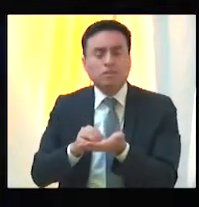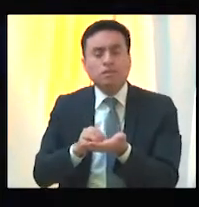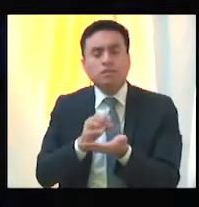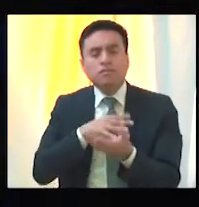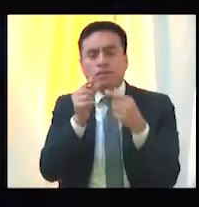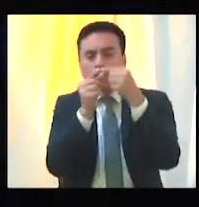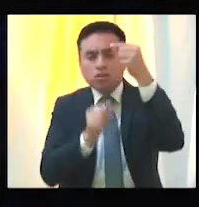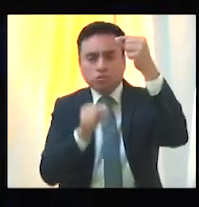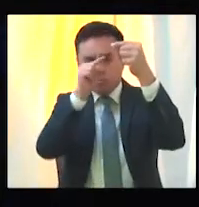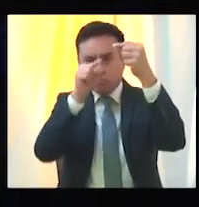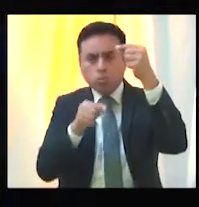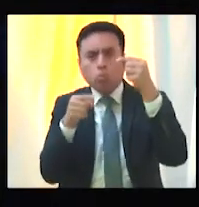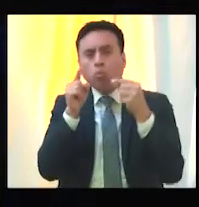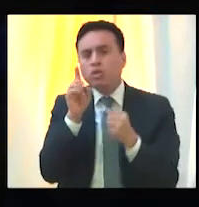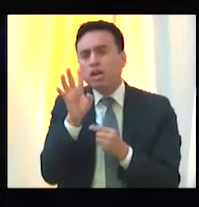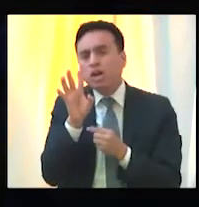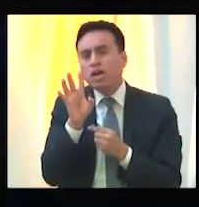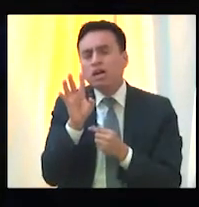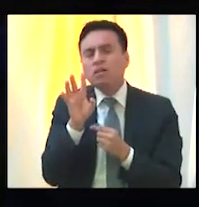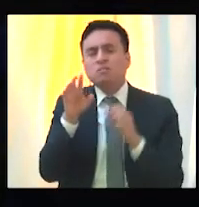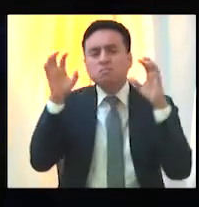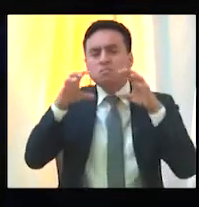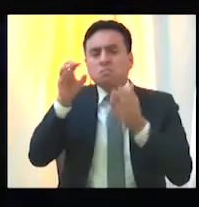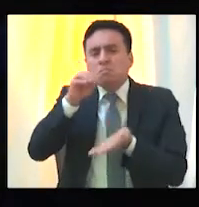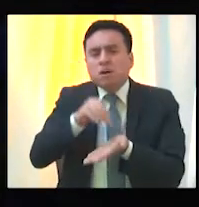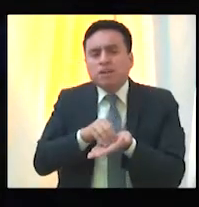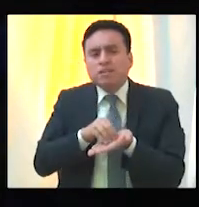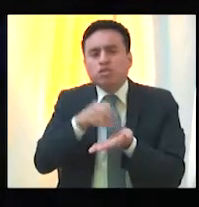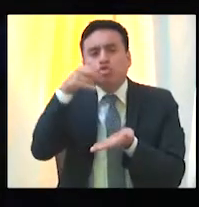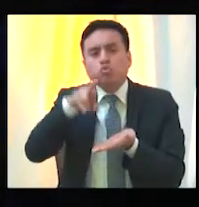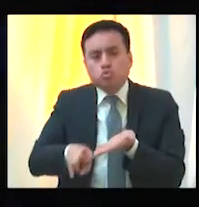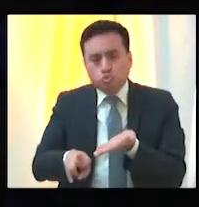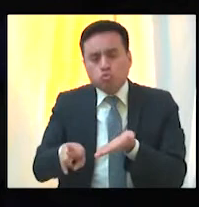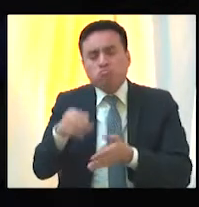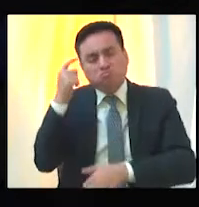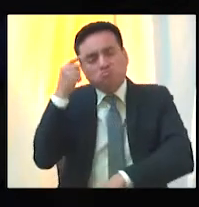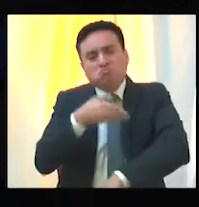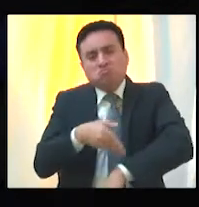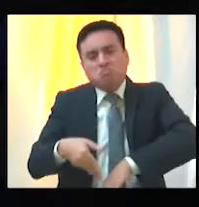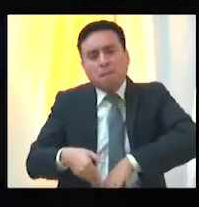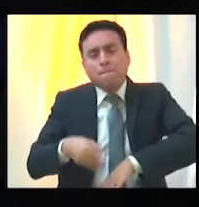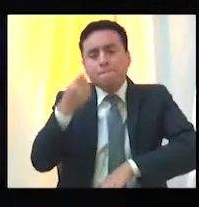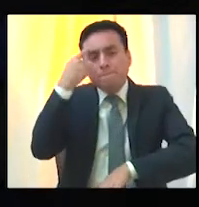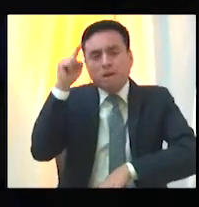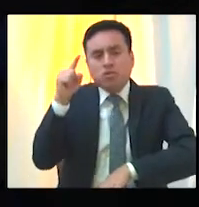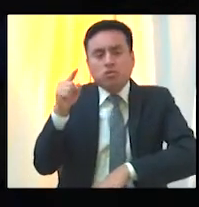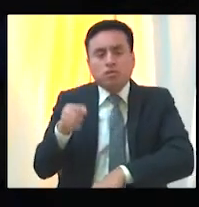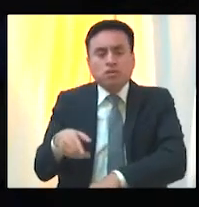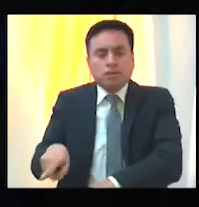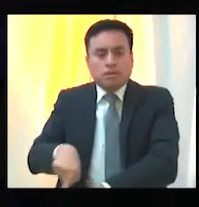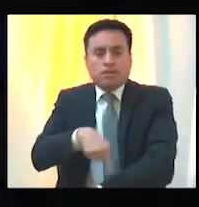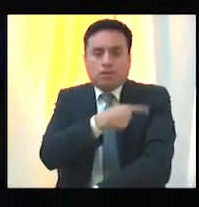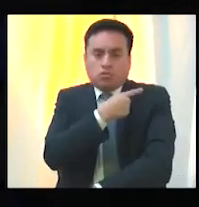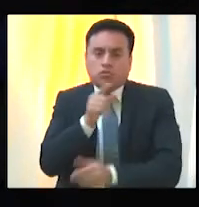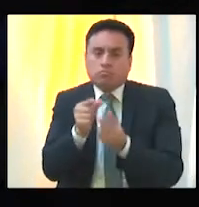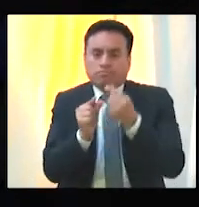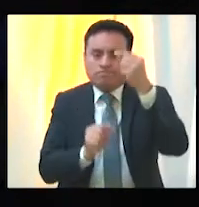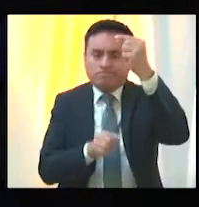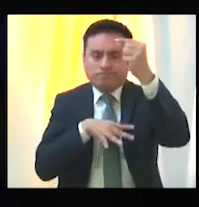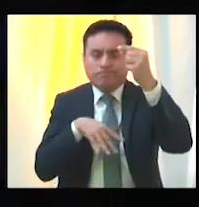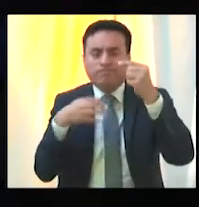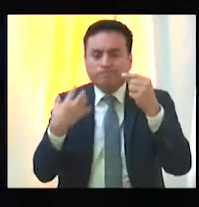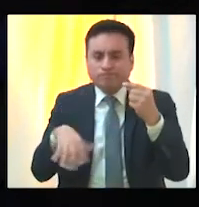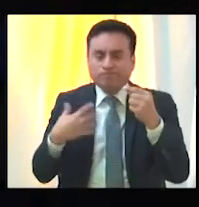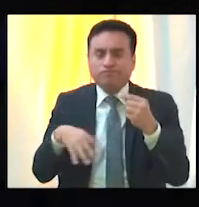tal vez la única región que tiene un poco más de precipitación es en el extremo sur, pero gran parte del territorio, lamentablemente, va